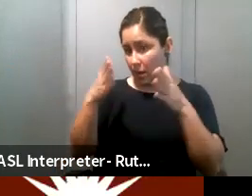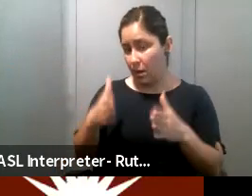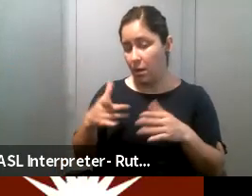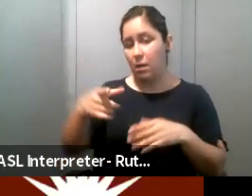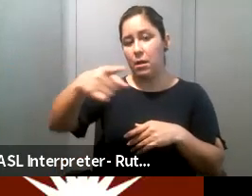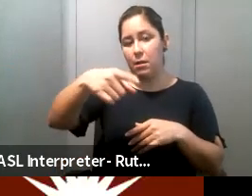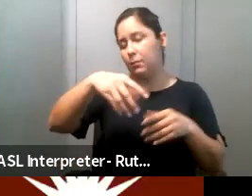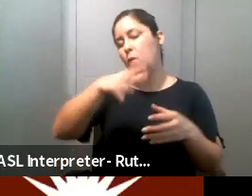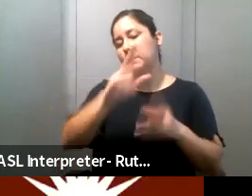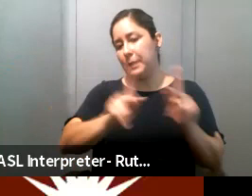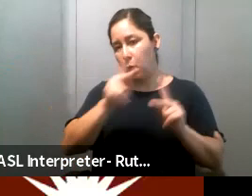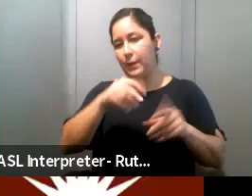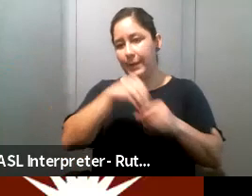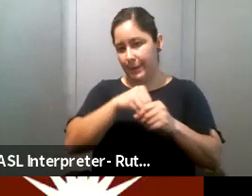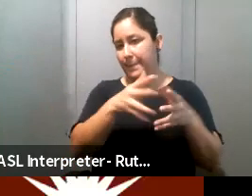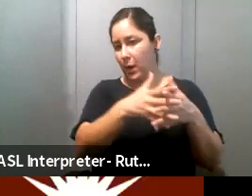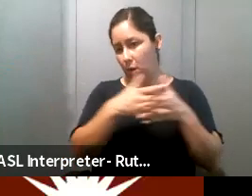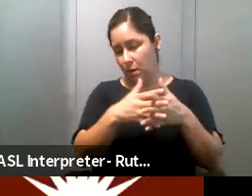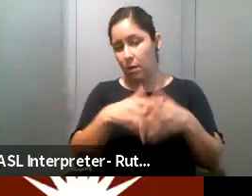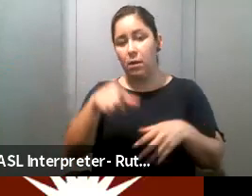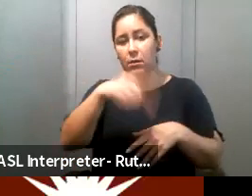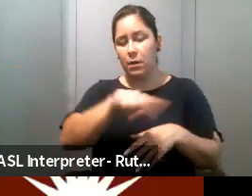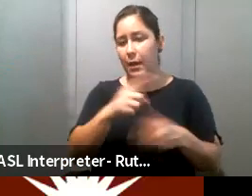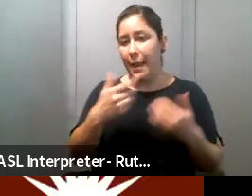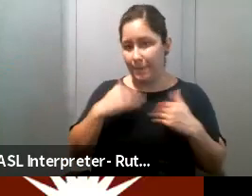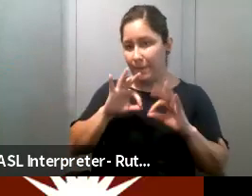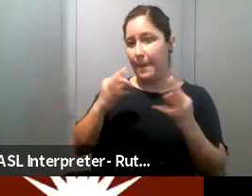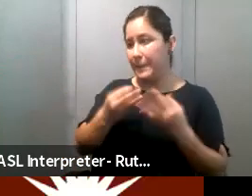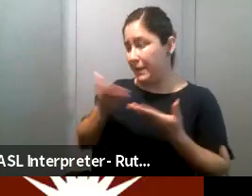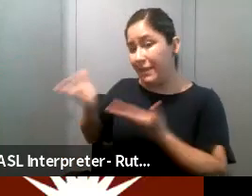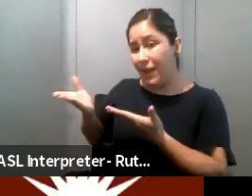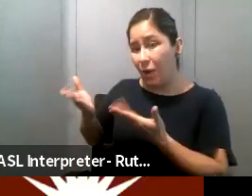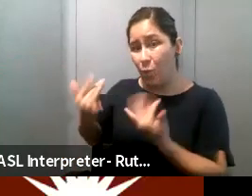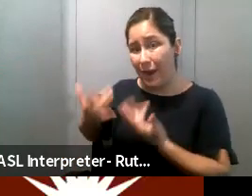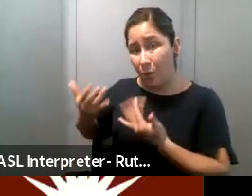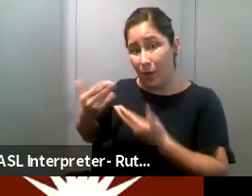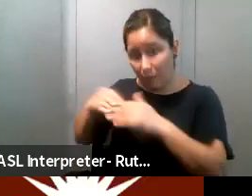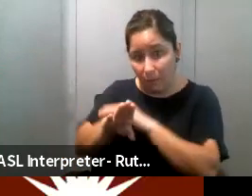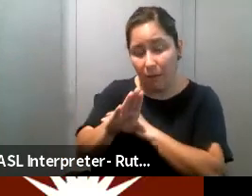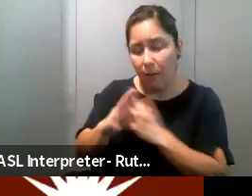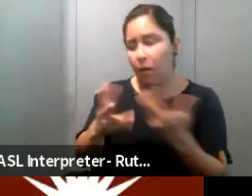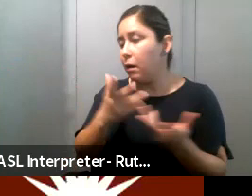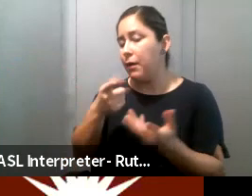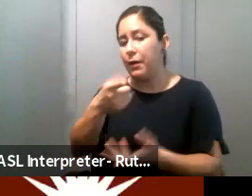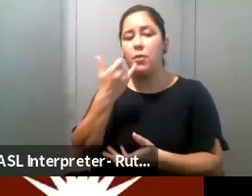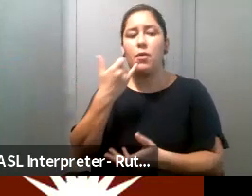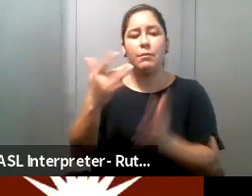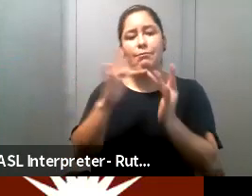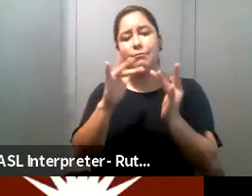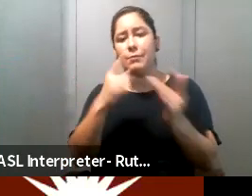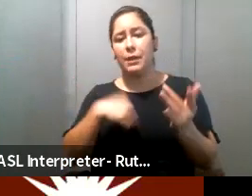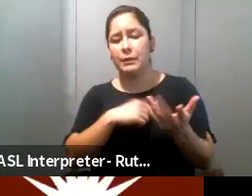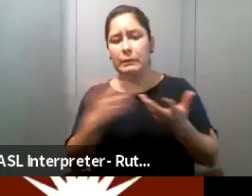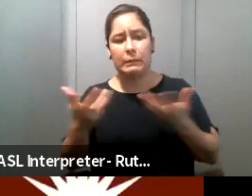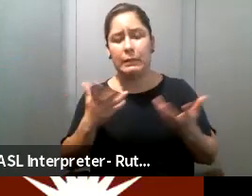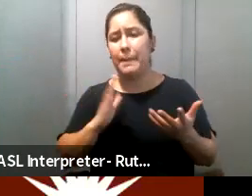ha aumentado pues la línea de asistencia al inmigrante. Ellos pueden llamar para cualquier otro tipo de información, pero también